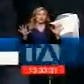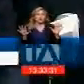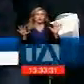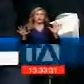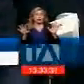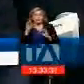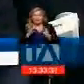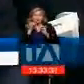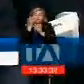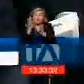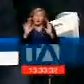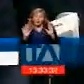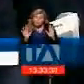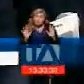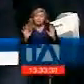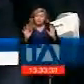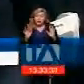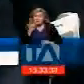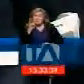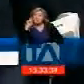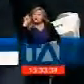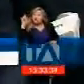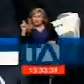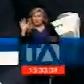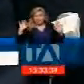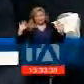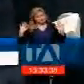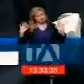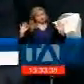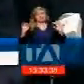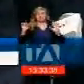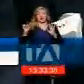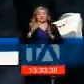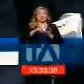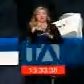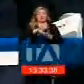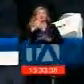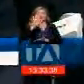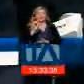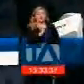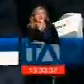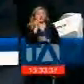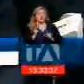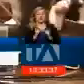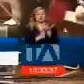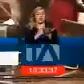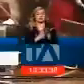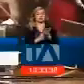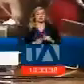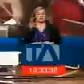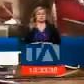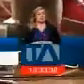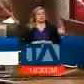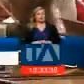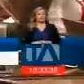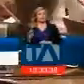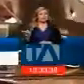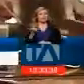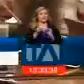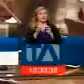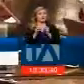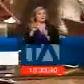a suscribir un informe con nota de protesto para que el Pleno haga uso de su derecho, que es debatir un informe. Por esa misma línea